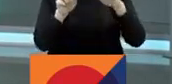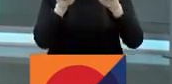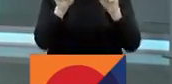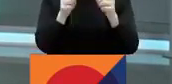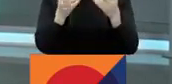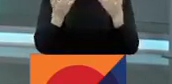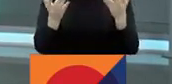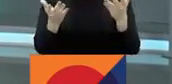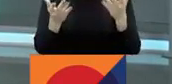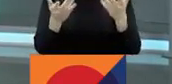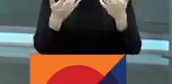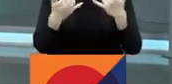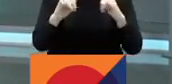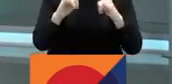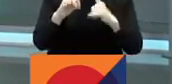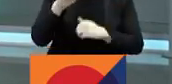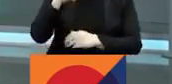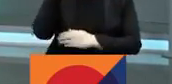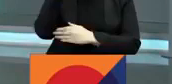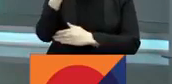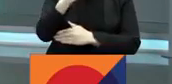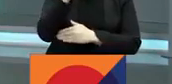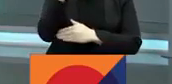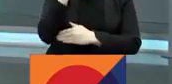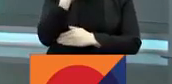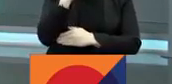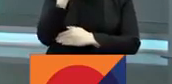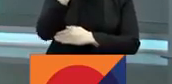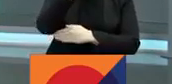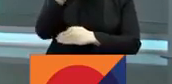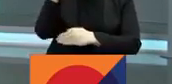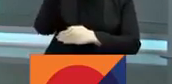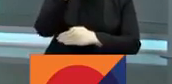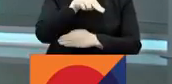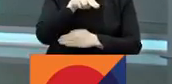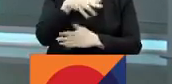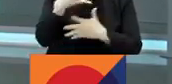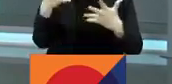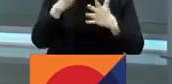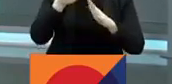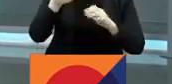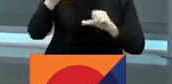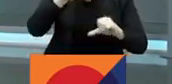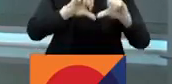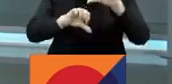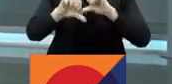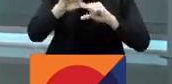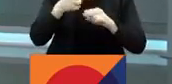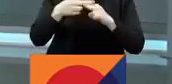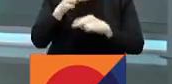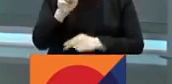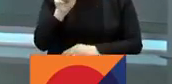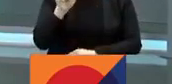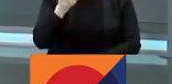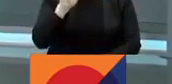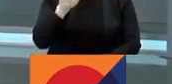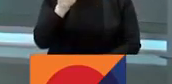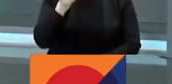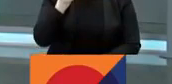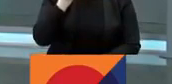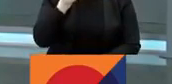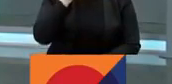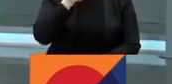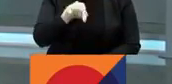la importación y exportación, la importación y exportación del asbesto y su uso en la fabricación de productos.